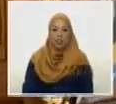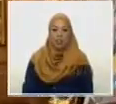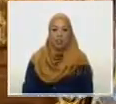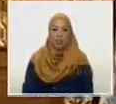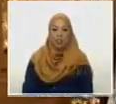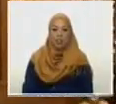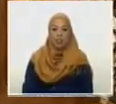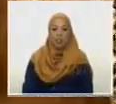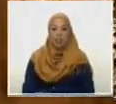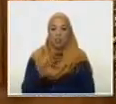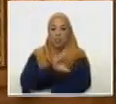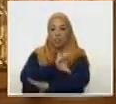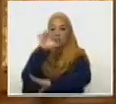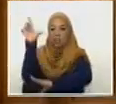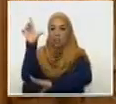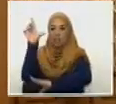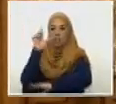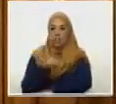Lara.